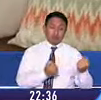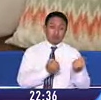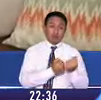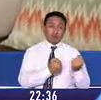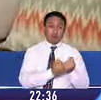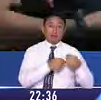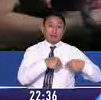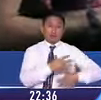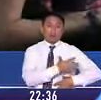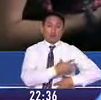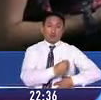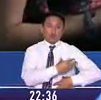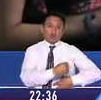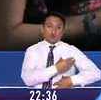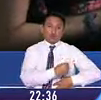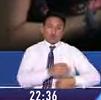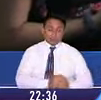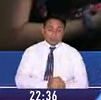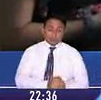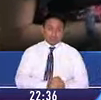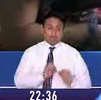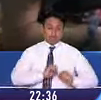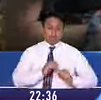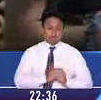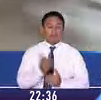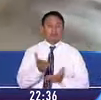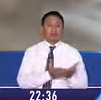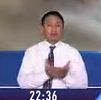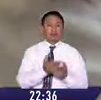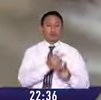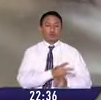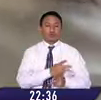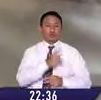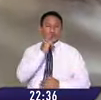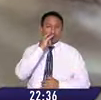la lactancia. Además, deberán ofrecer servicios de cuidado